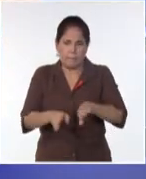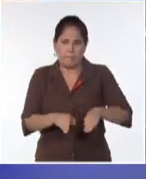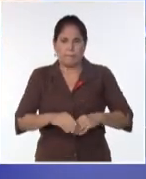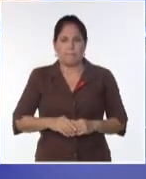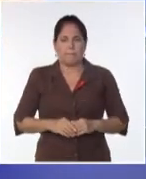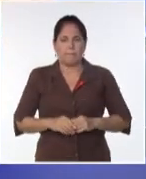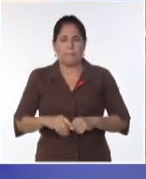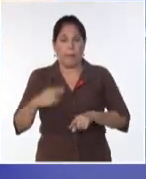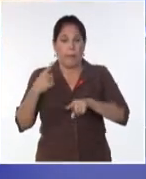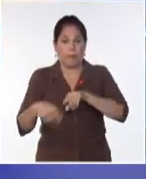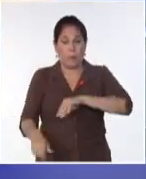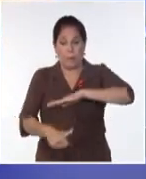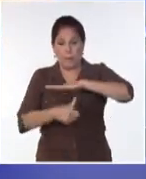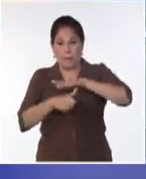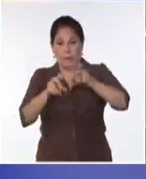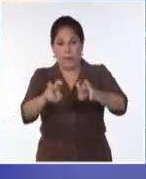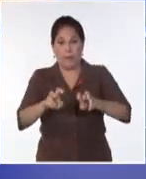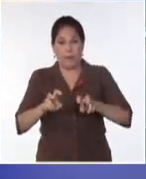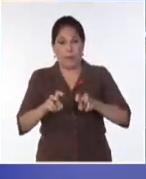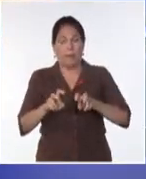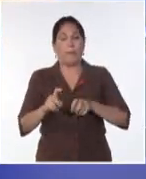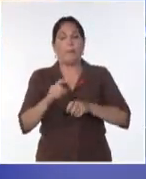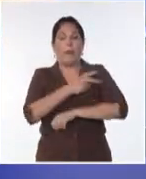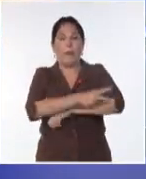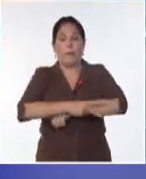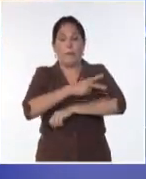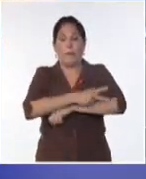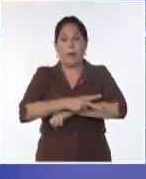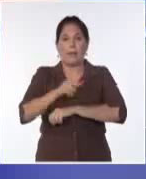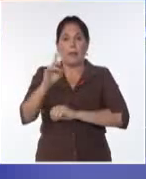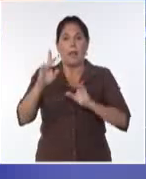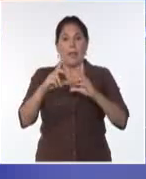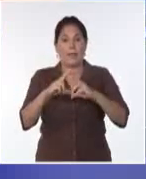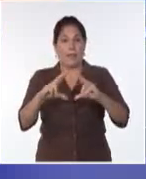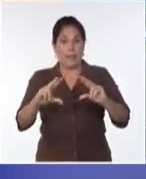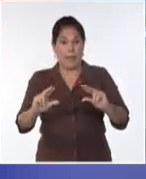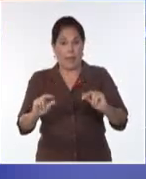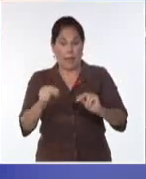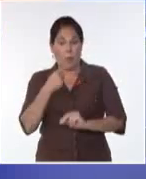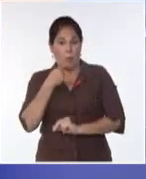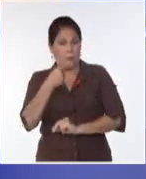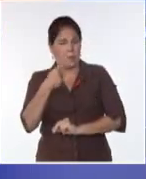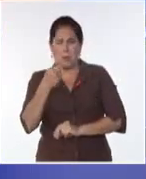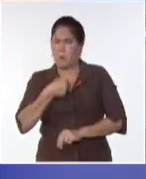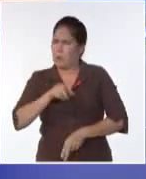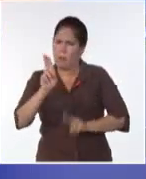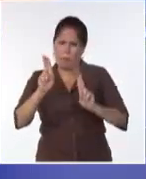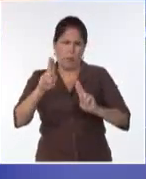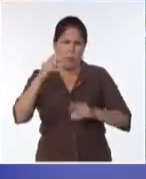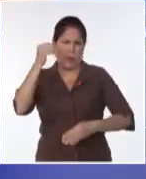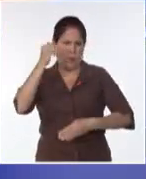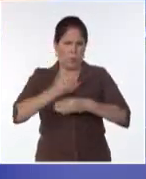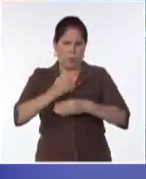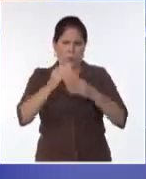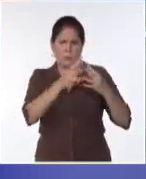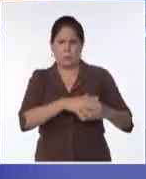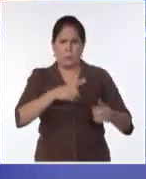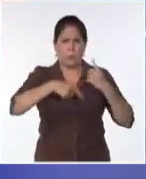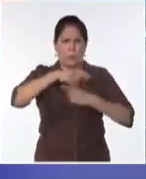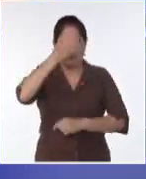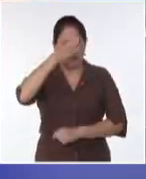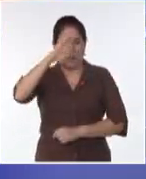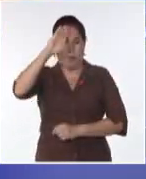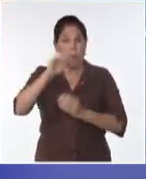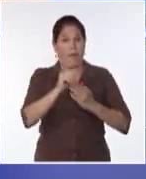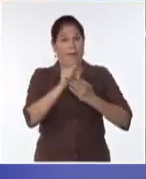También el presidente de la Asamblea Nacional de Nicaragua, Gustavo Porras, reiteró su rechazo al bloqueo de Estados Unidos a Cuba. Asimismo, el líder